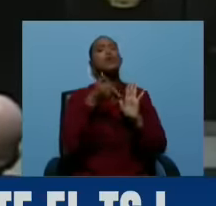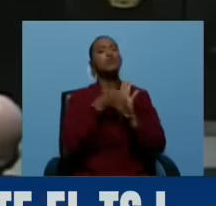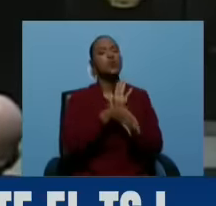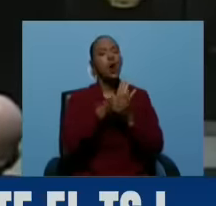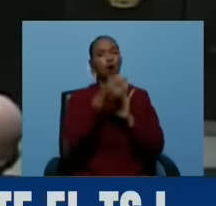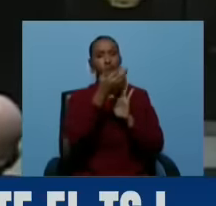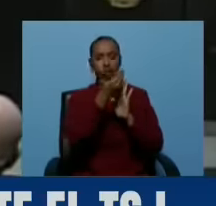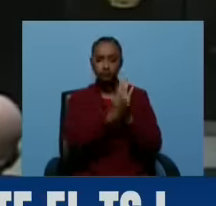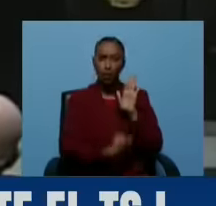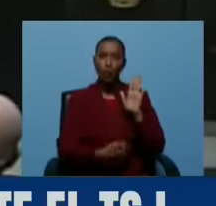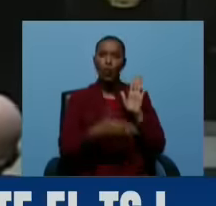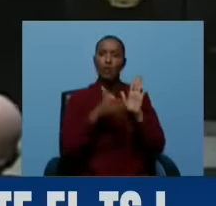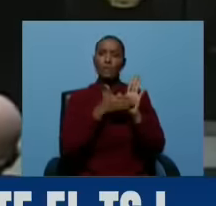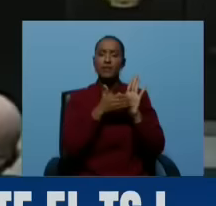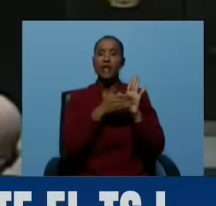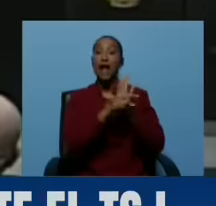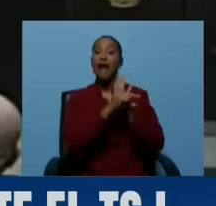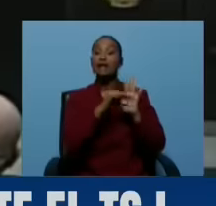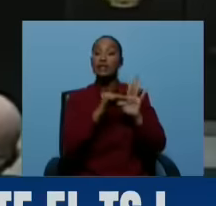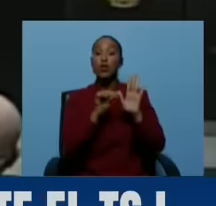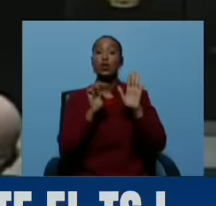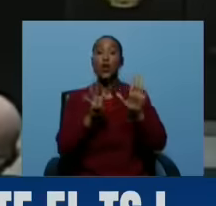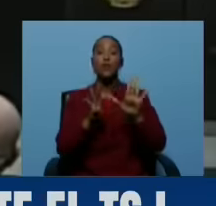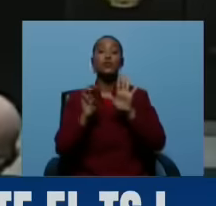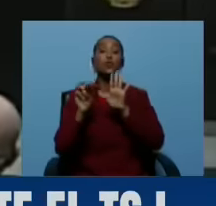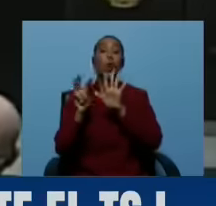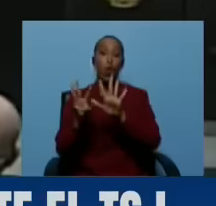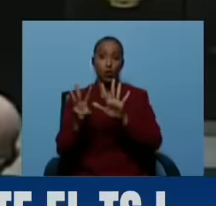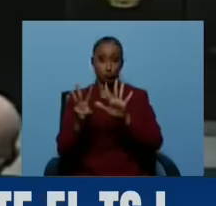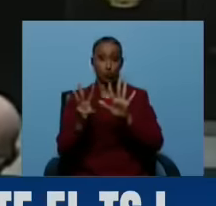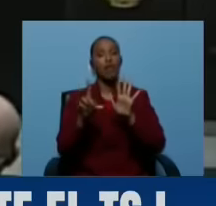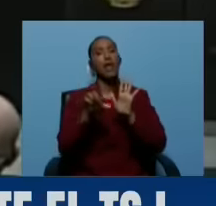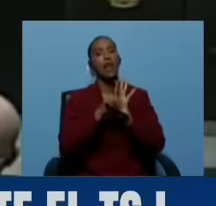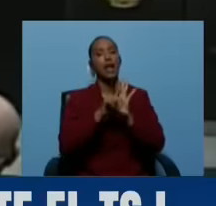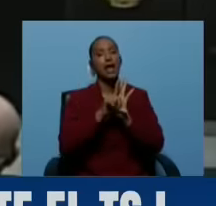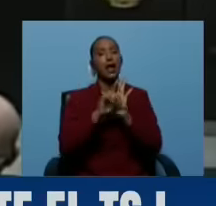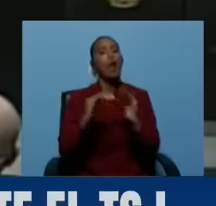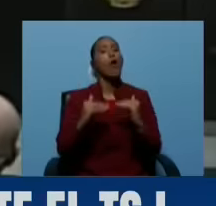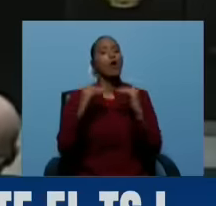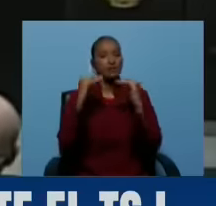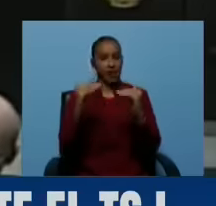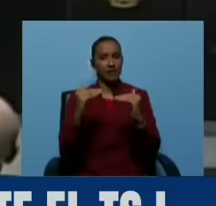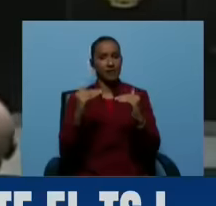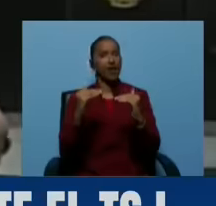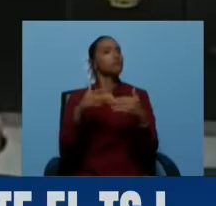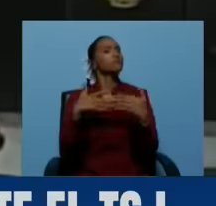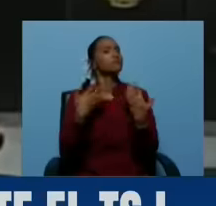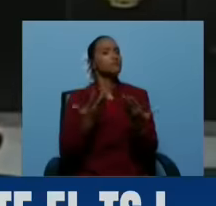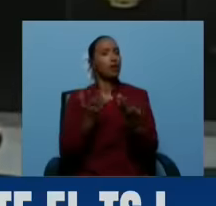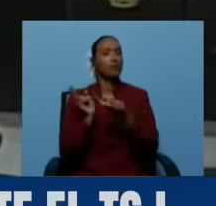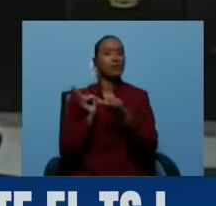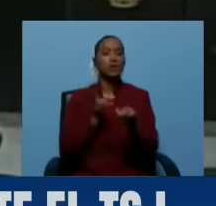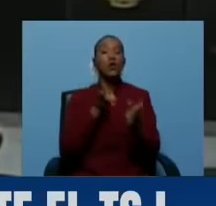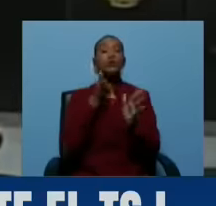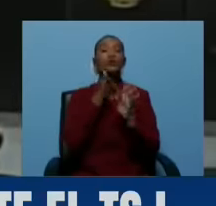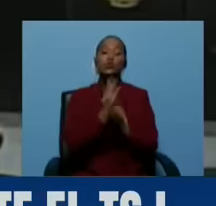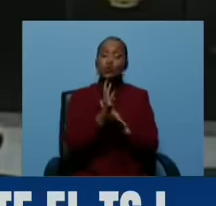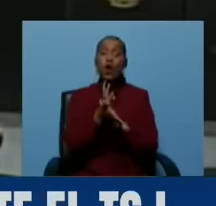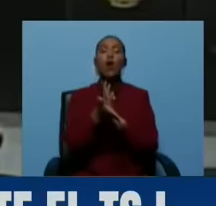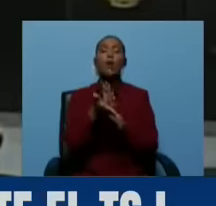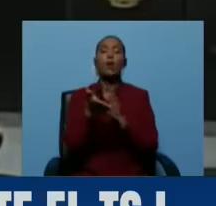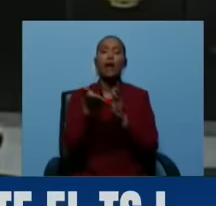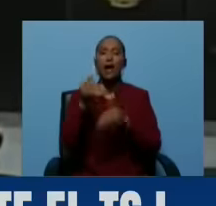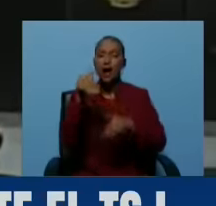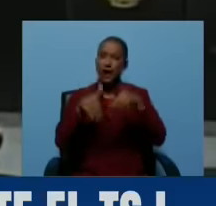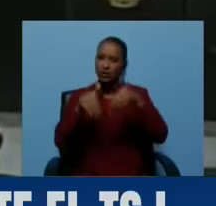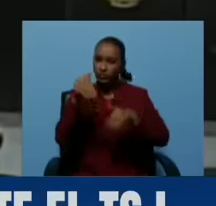remisión de del artículo 98 de la referida Ley Orgánica, a los fines de recibir los instrumentos electorales que se encuentren en